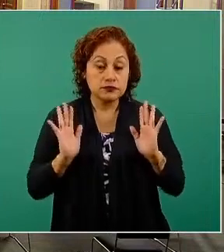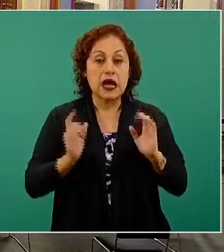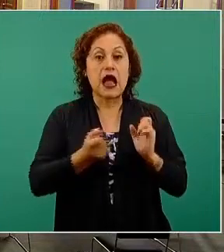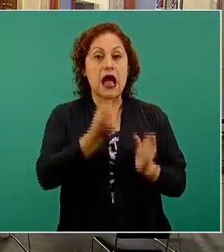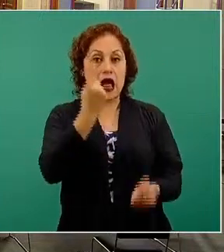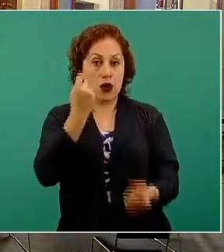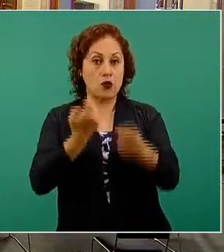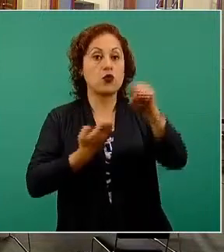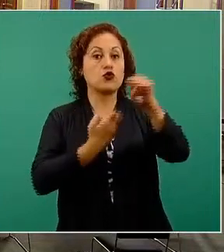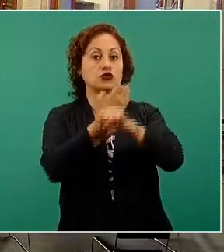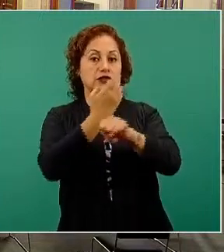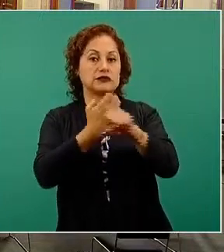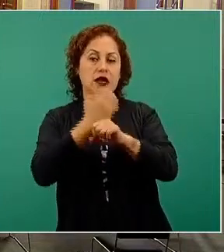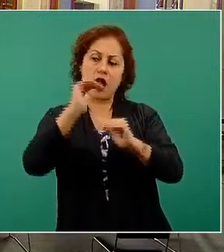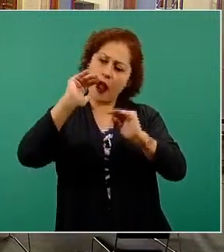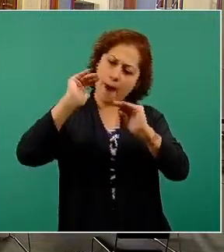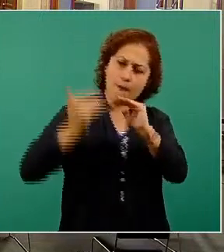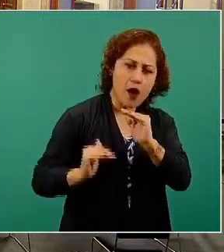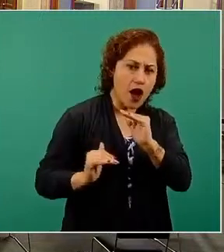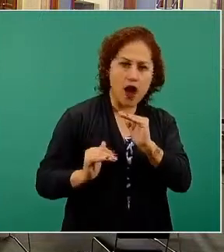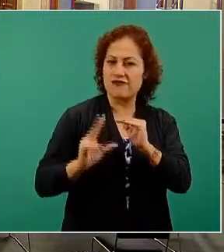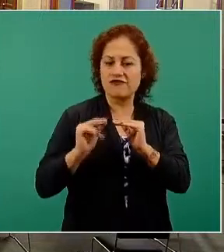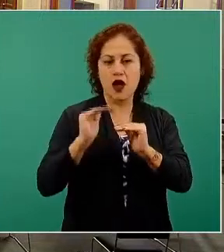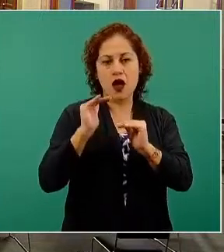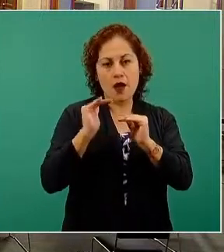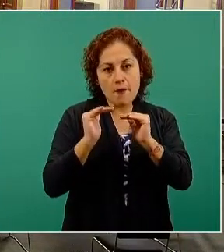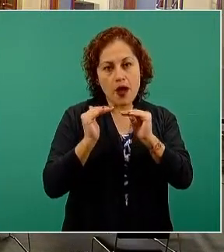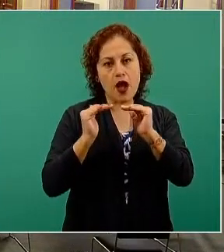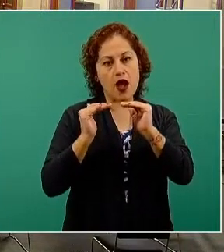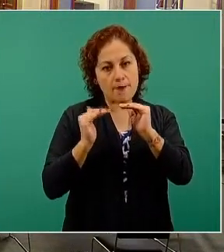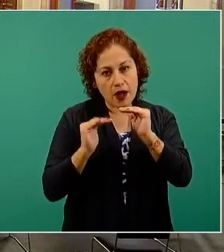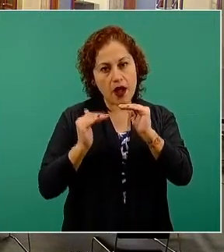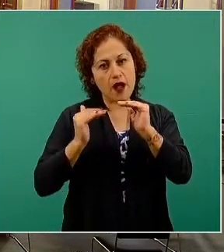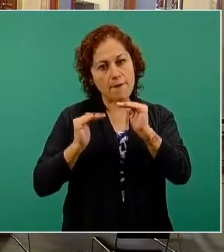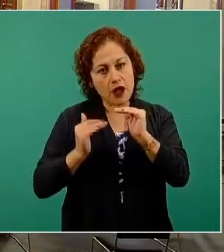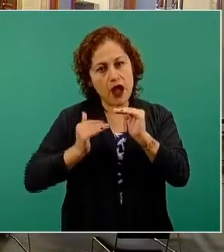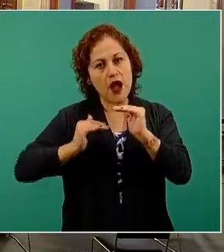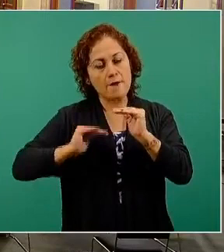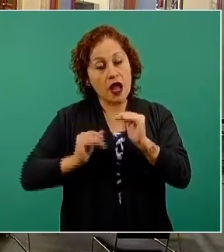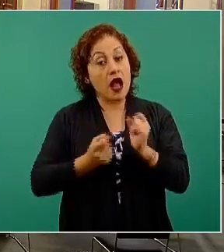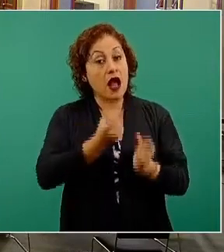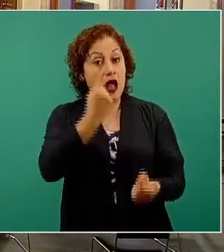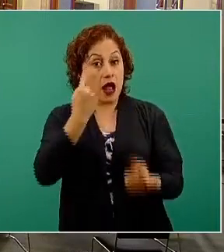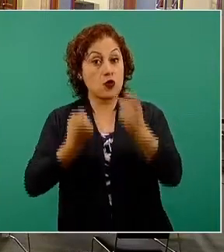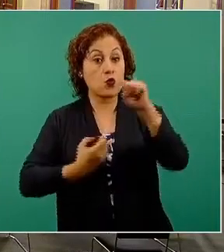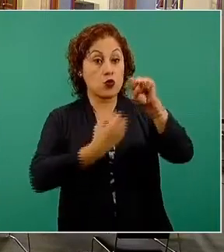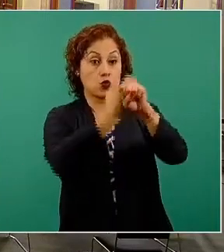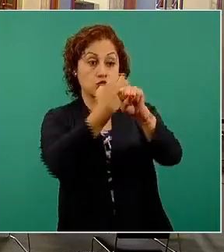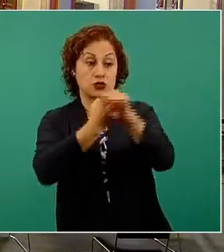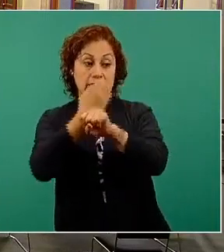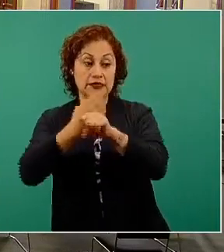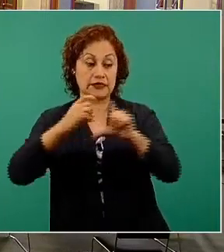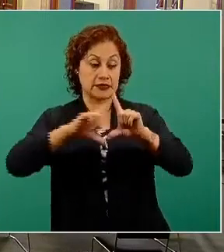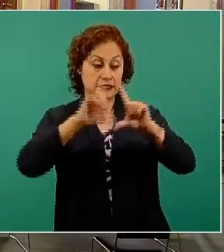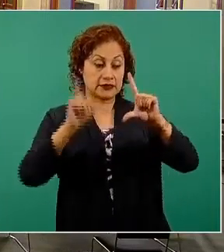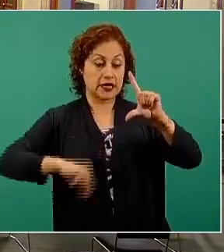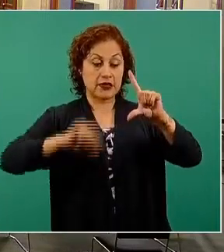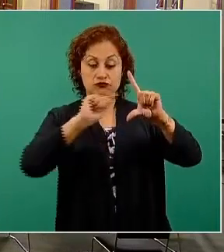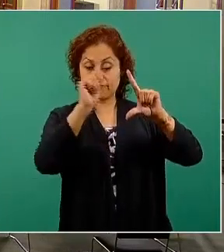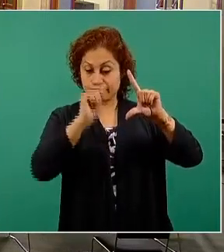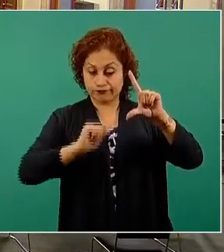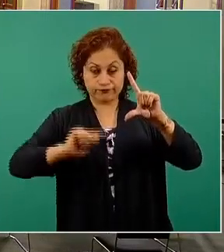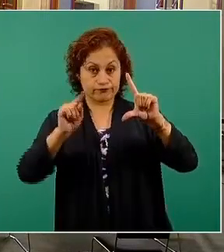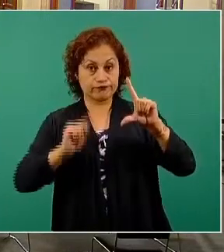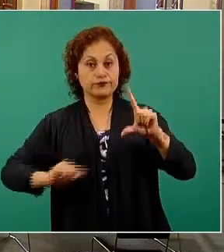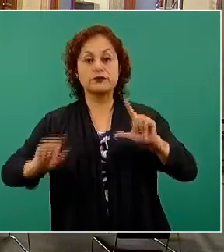vez hasta el punto más bajo. En muchos estados ya también disminuimos lo que fue los puntos